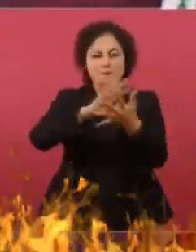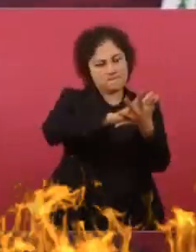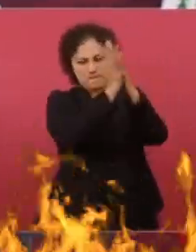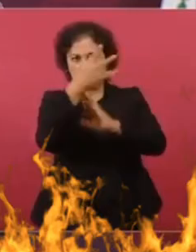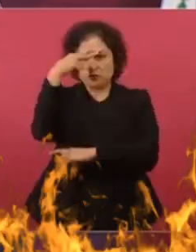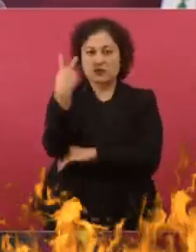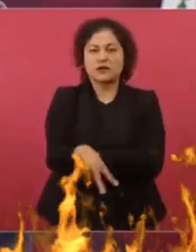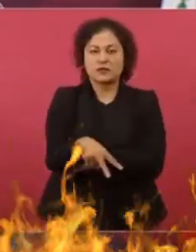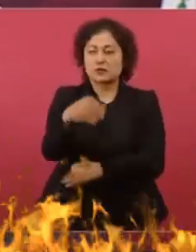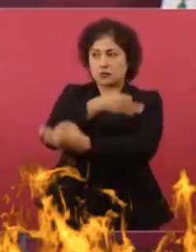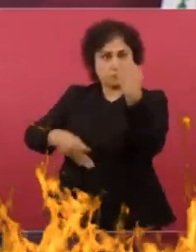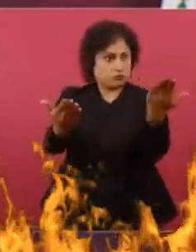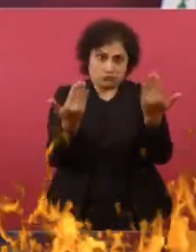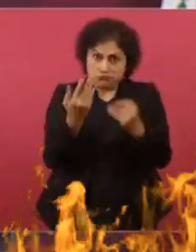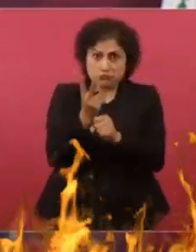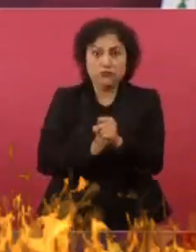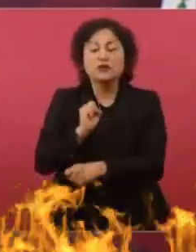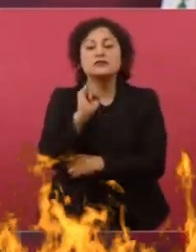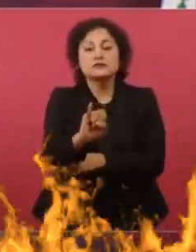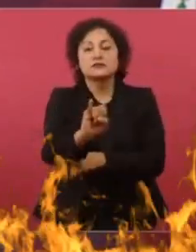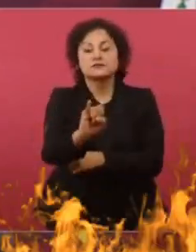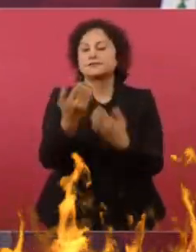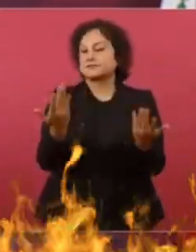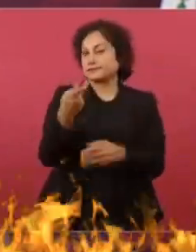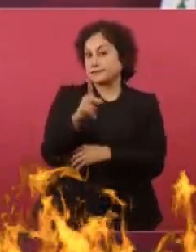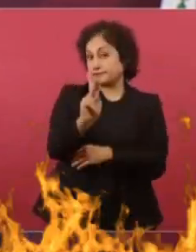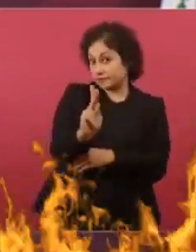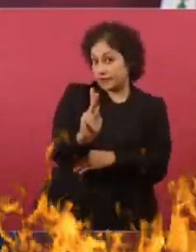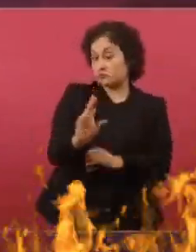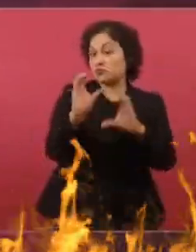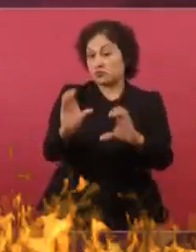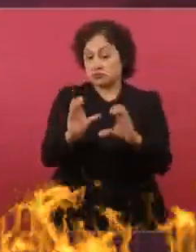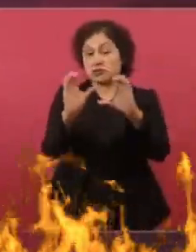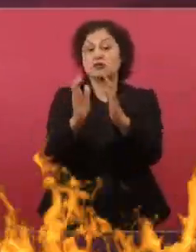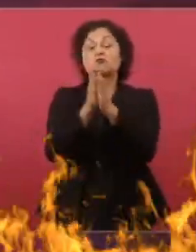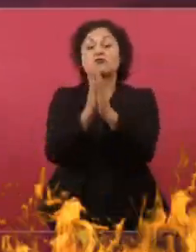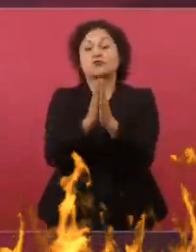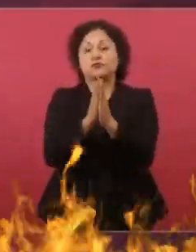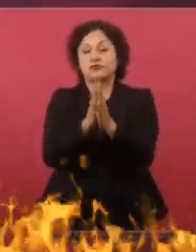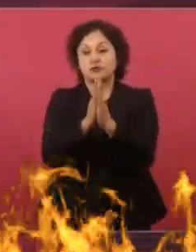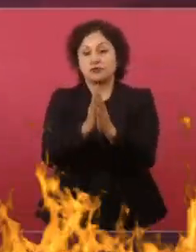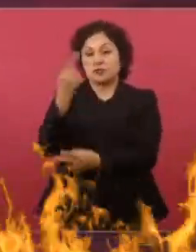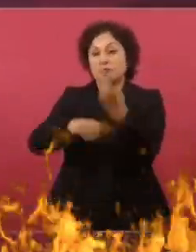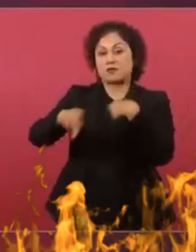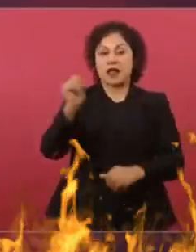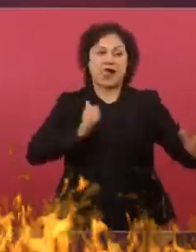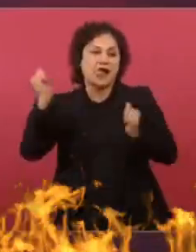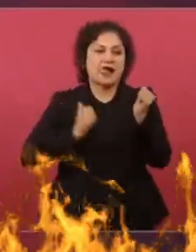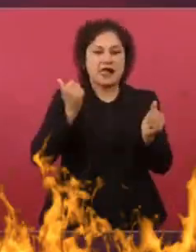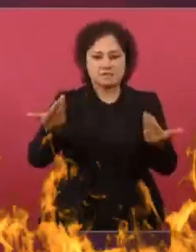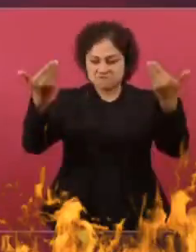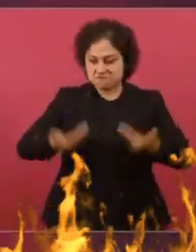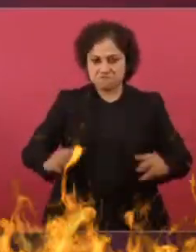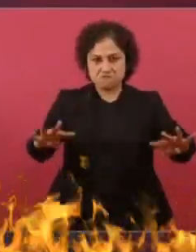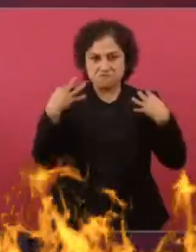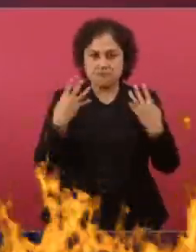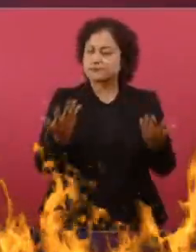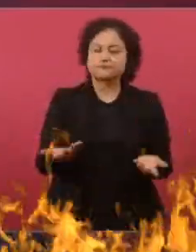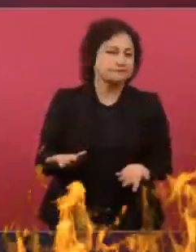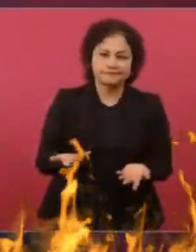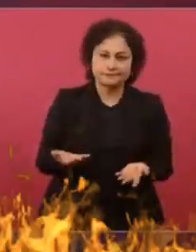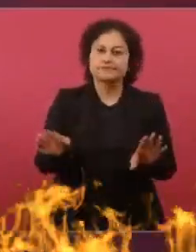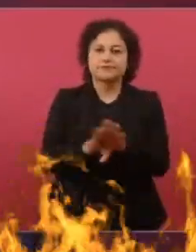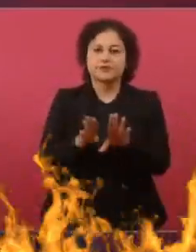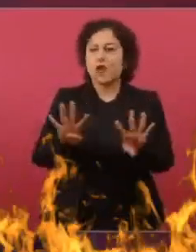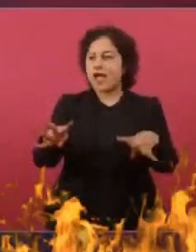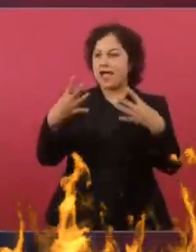nada más que no puede actuarse de manera oportunista, querer sacar